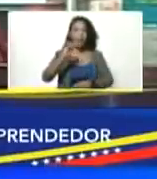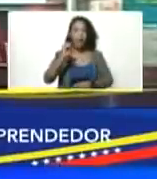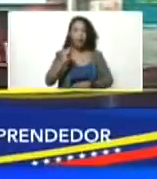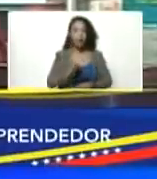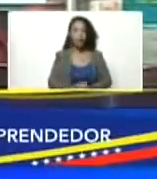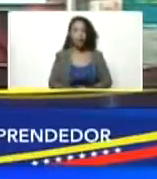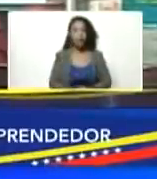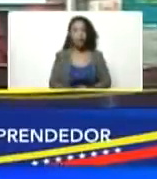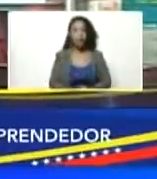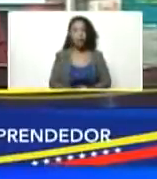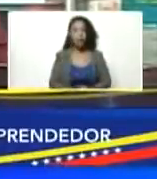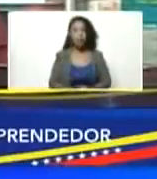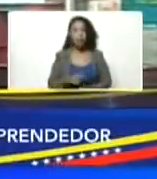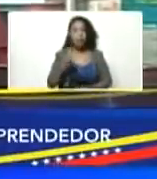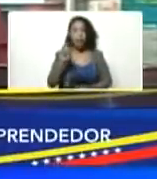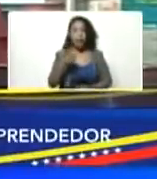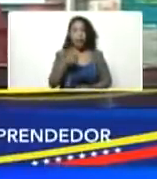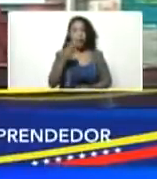GP.